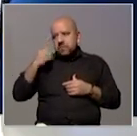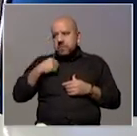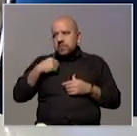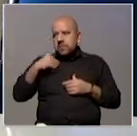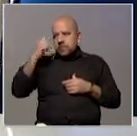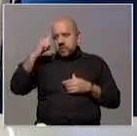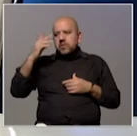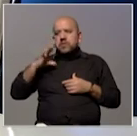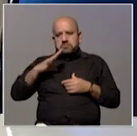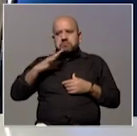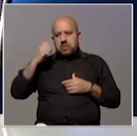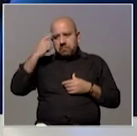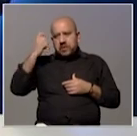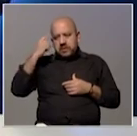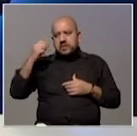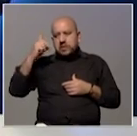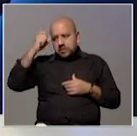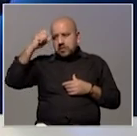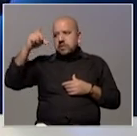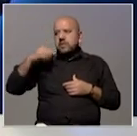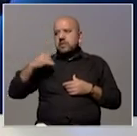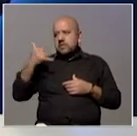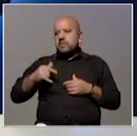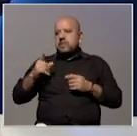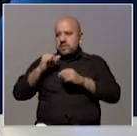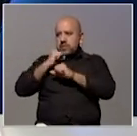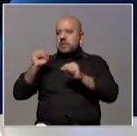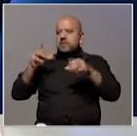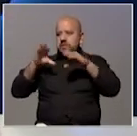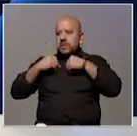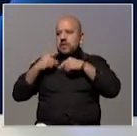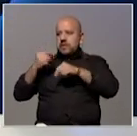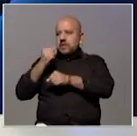está capacitada para suministra tarea